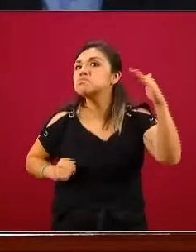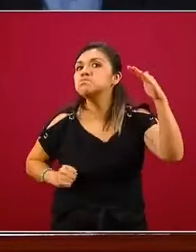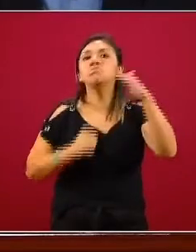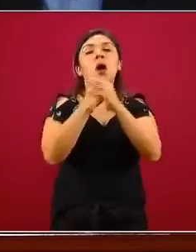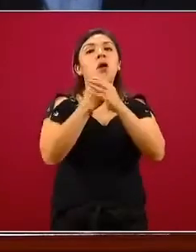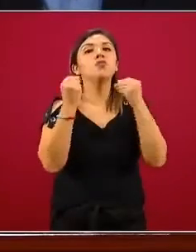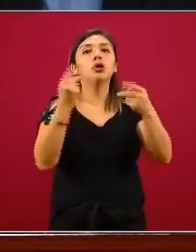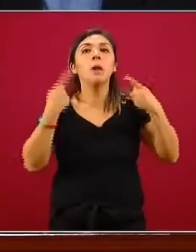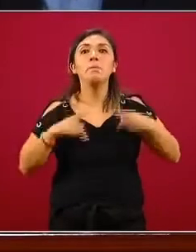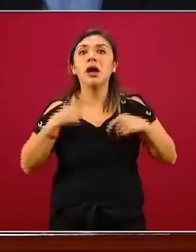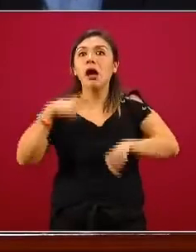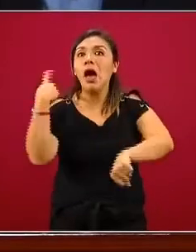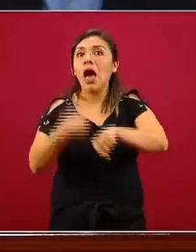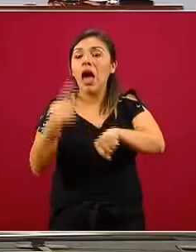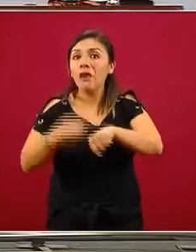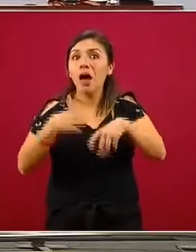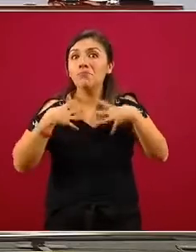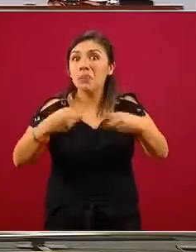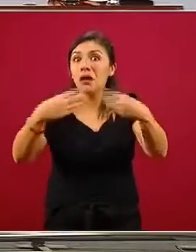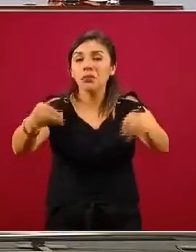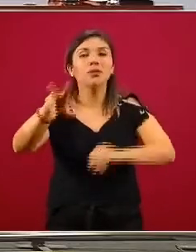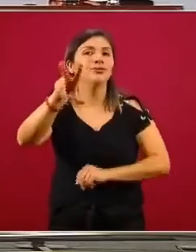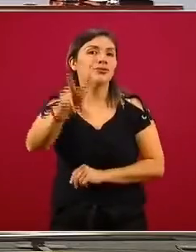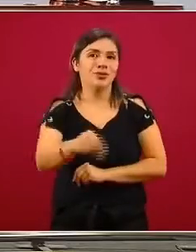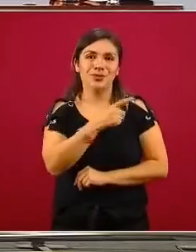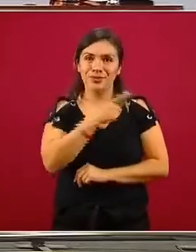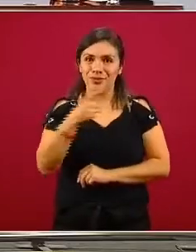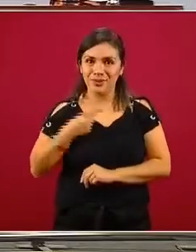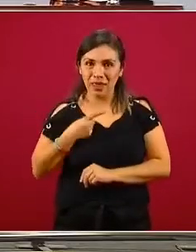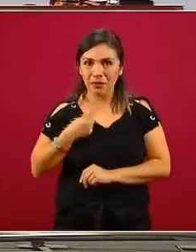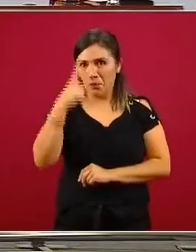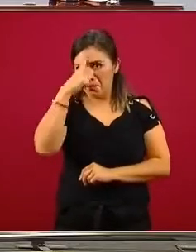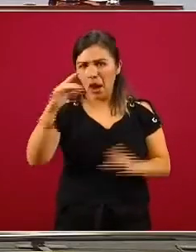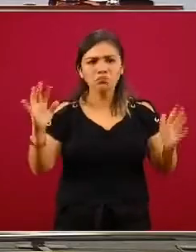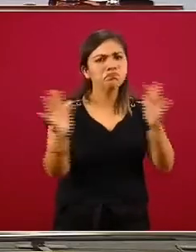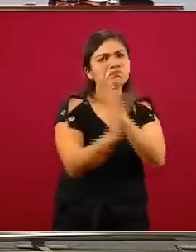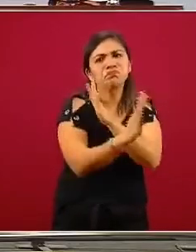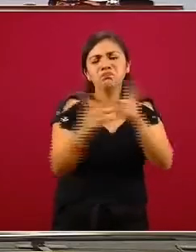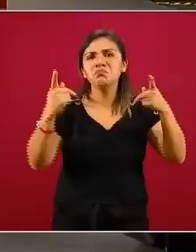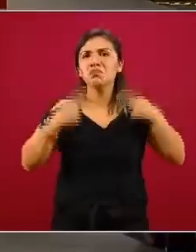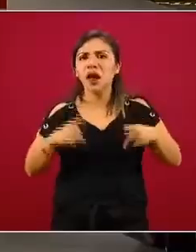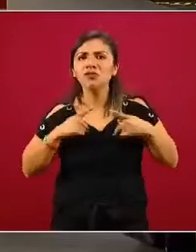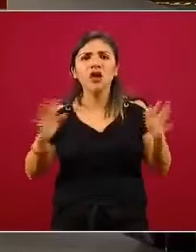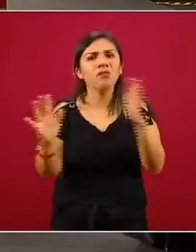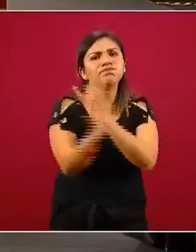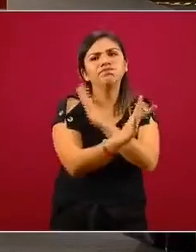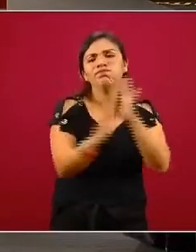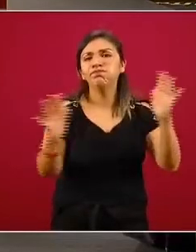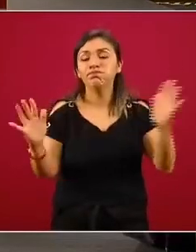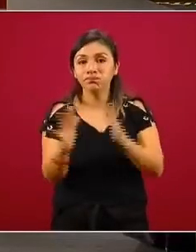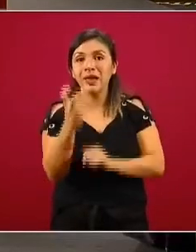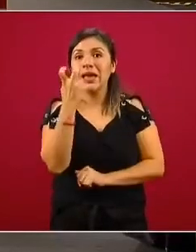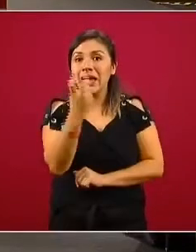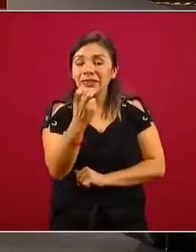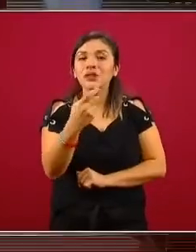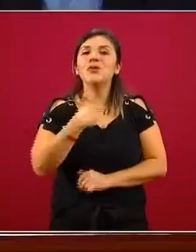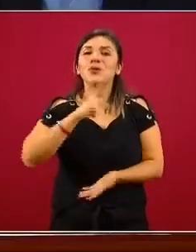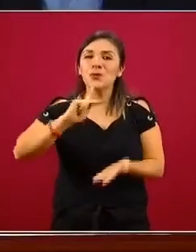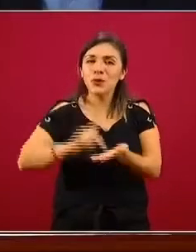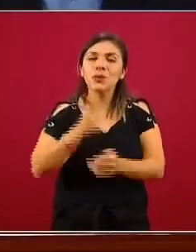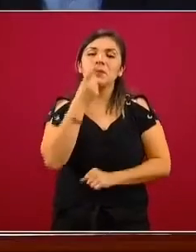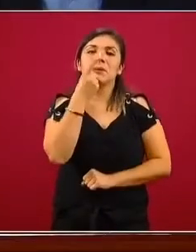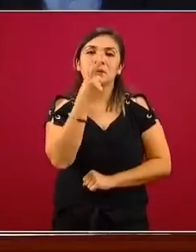gran cantidad de personas al espacio público, a la movilidad pública, y aquí estamos también acudiendo,